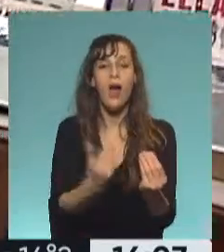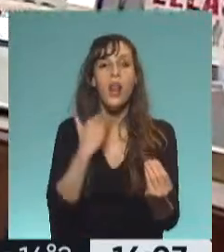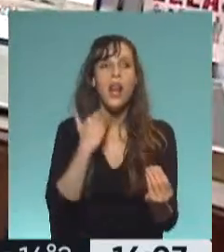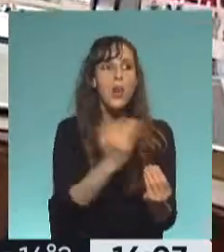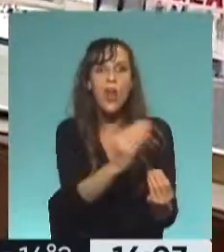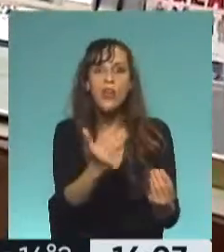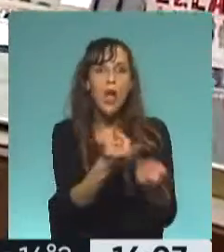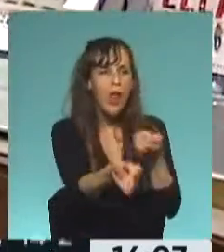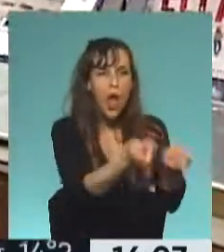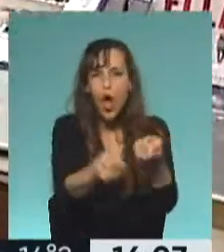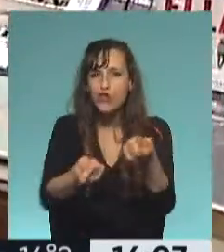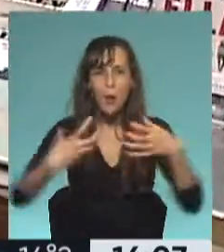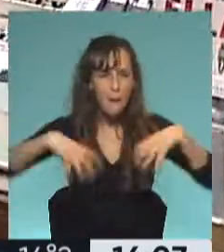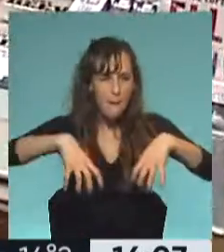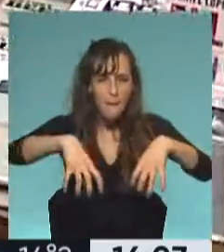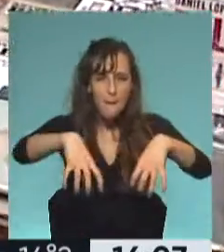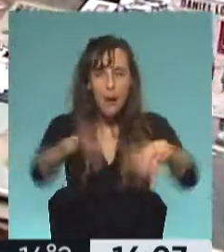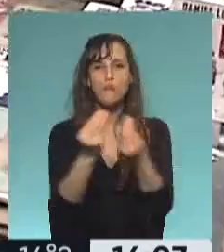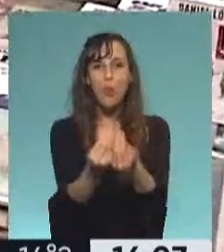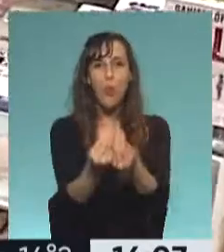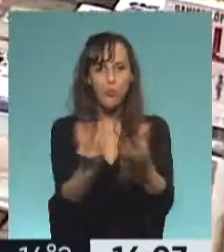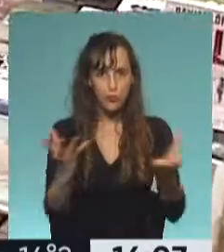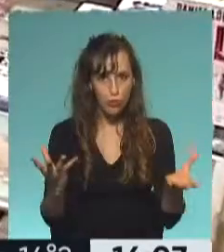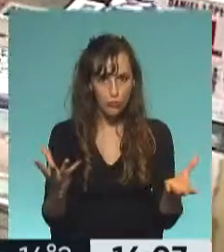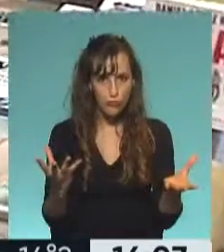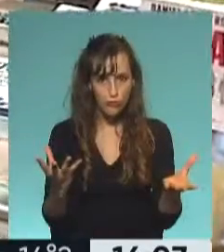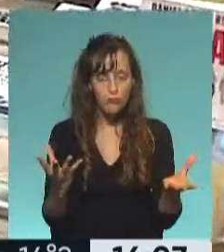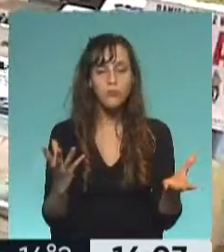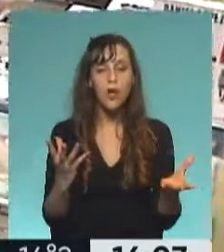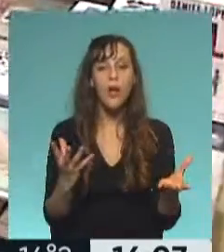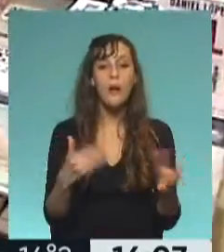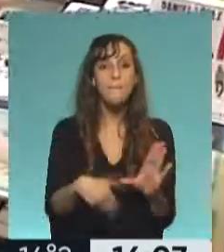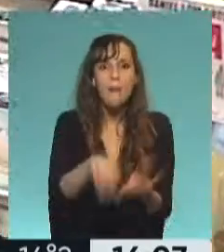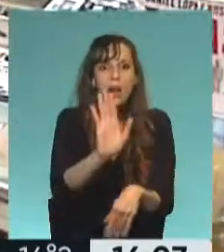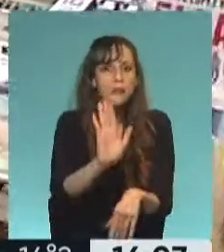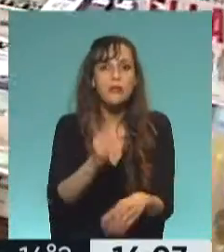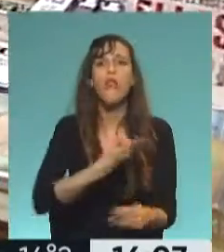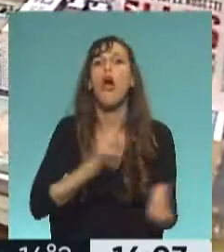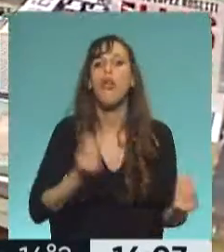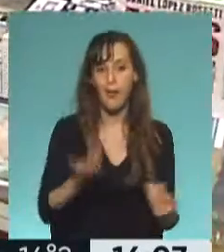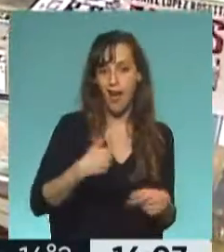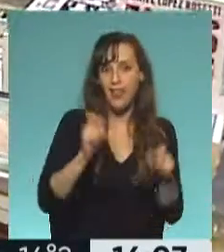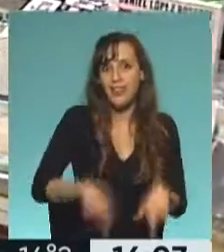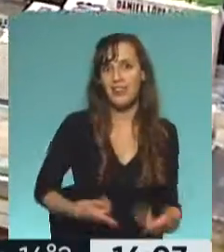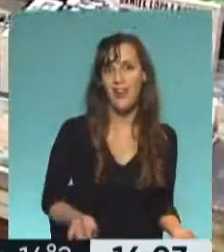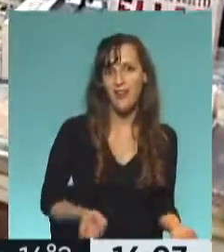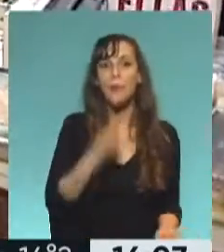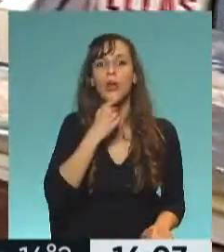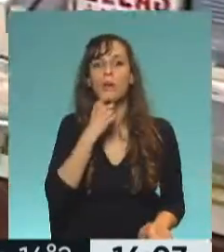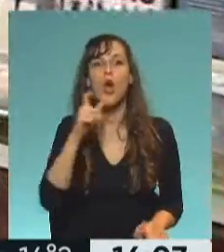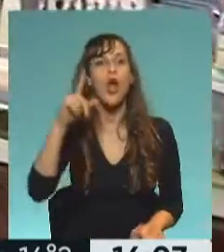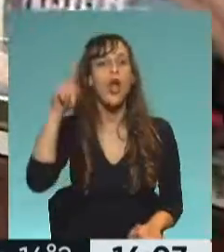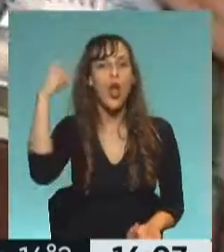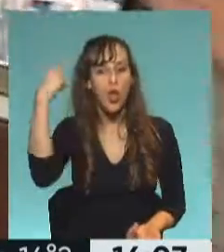mundo. Es como yo siempre digo, las grandes capitales como puede ser Berlín,